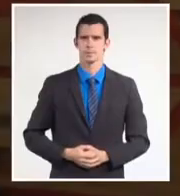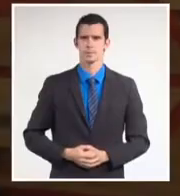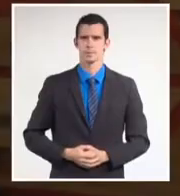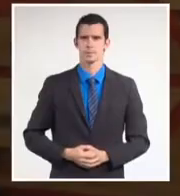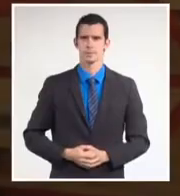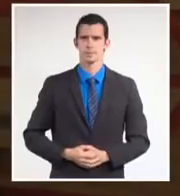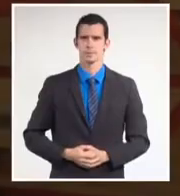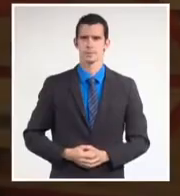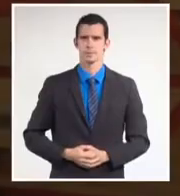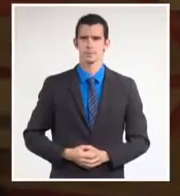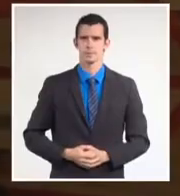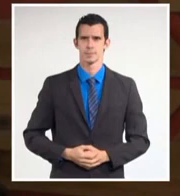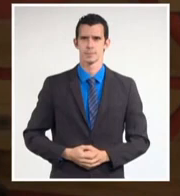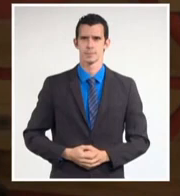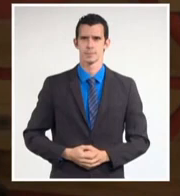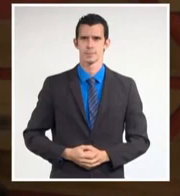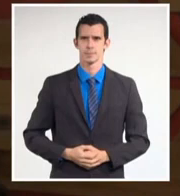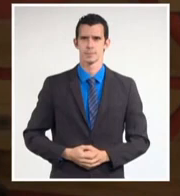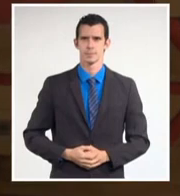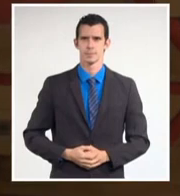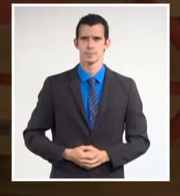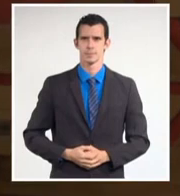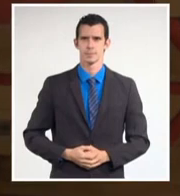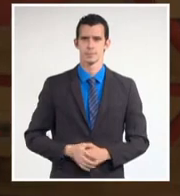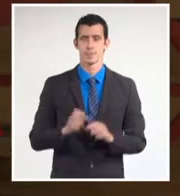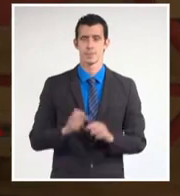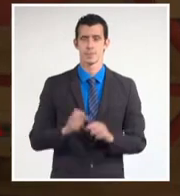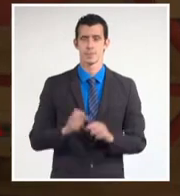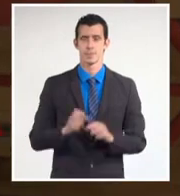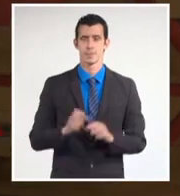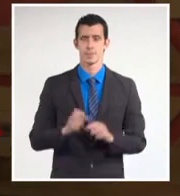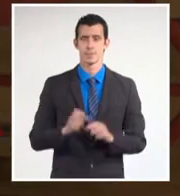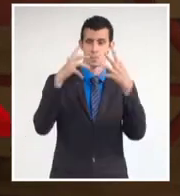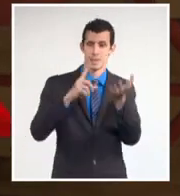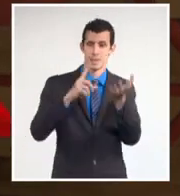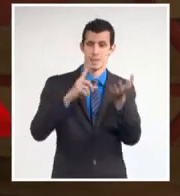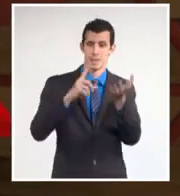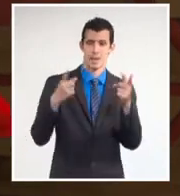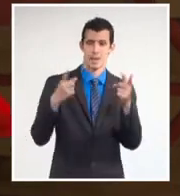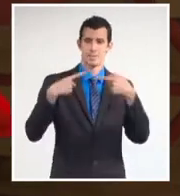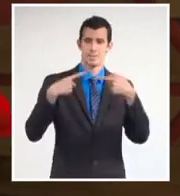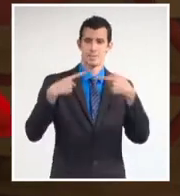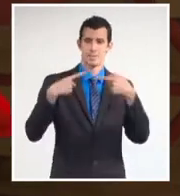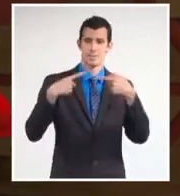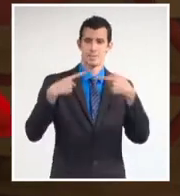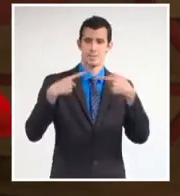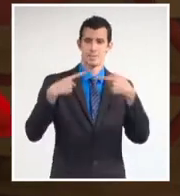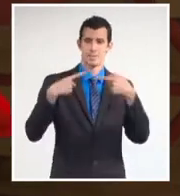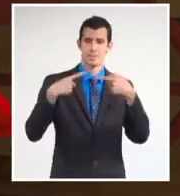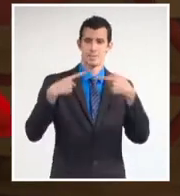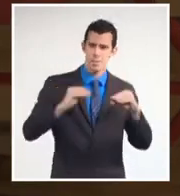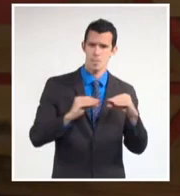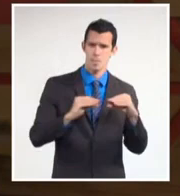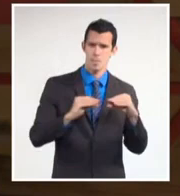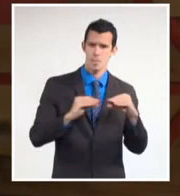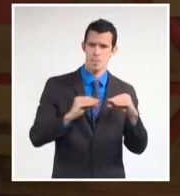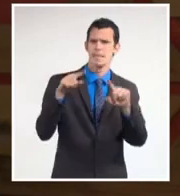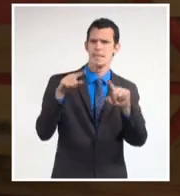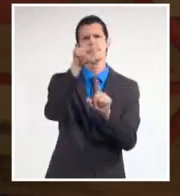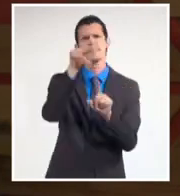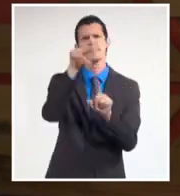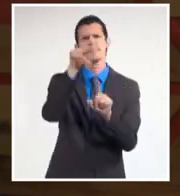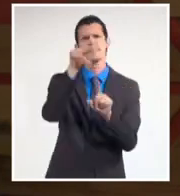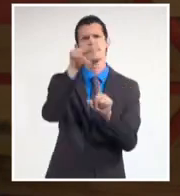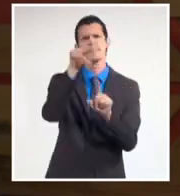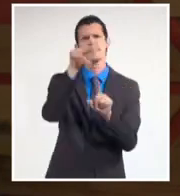En la jornada matutina se analizó la estrategia, las medidas para salvar la industria azucarera, sus derivados y la generación